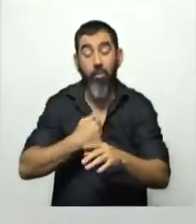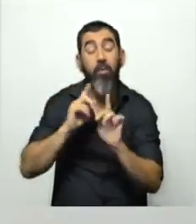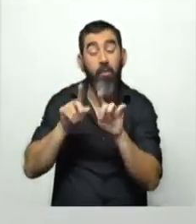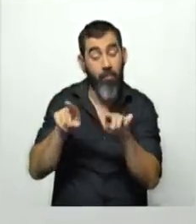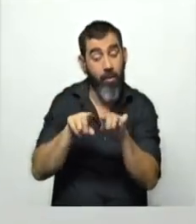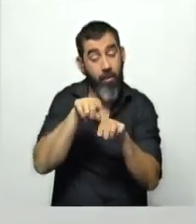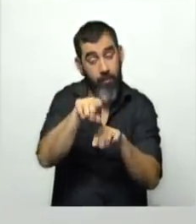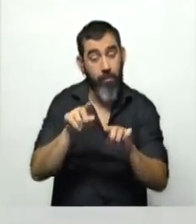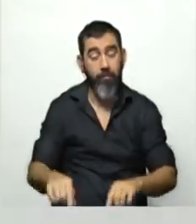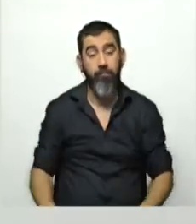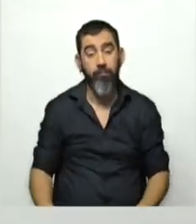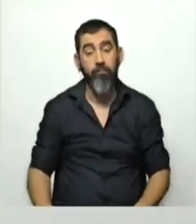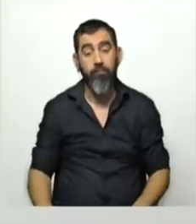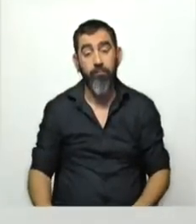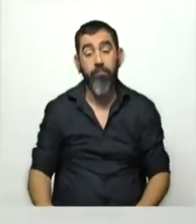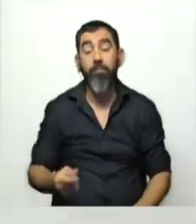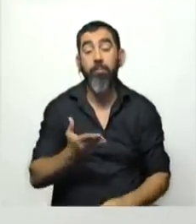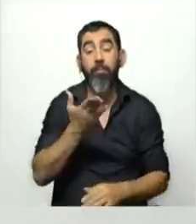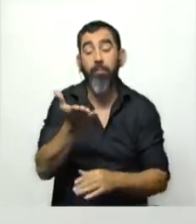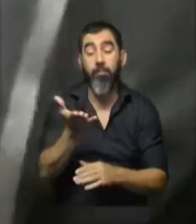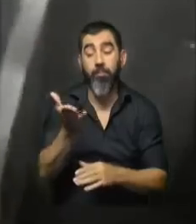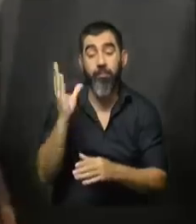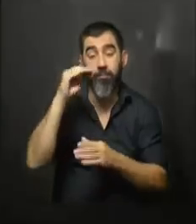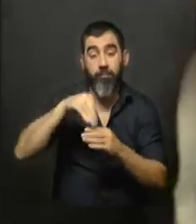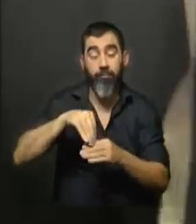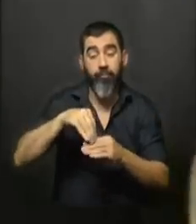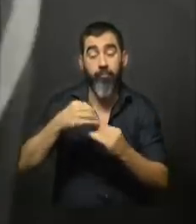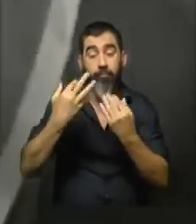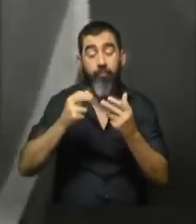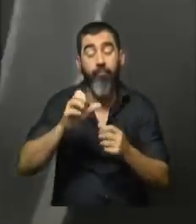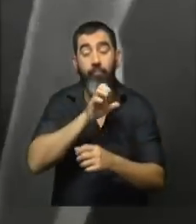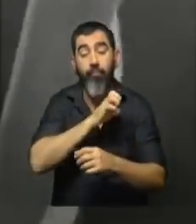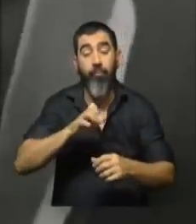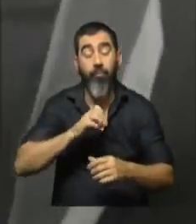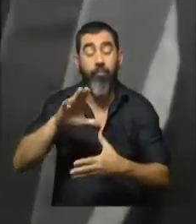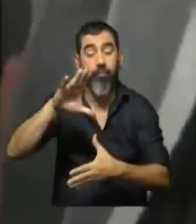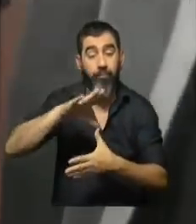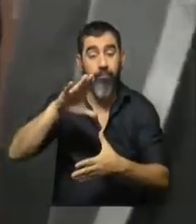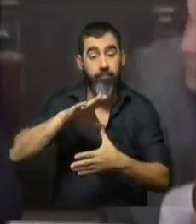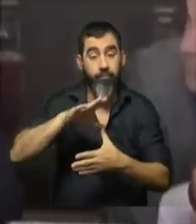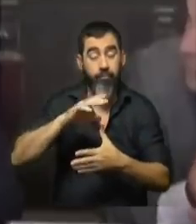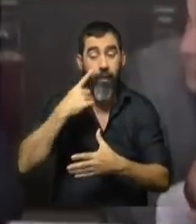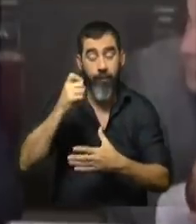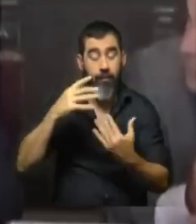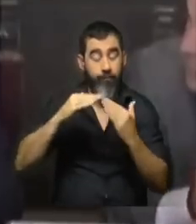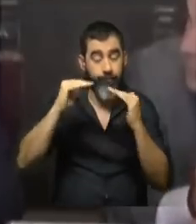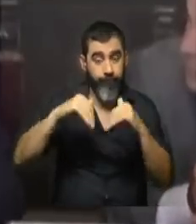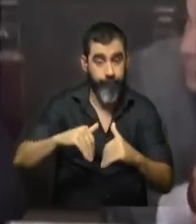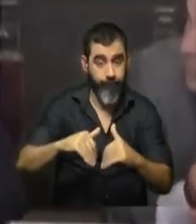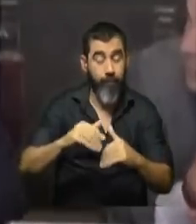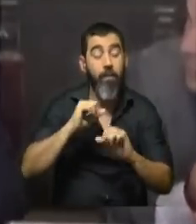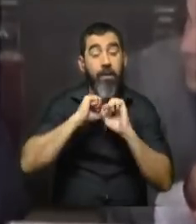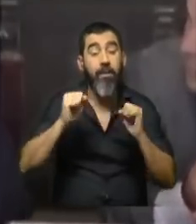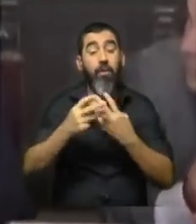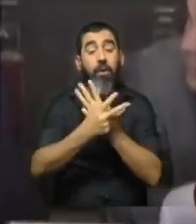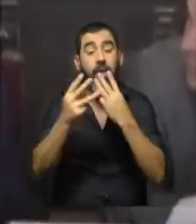él. Semanas atrás, Castillo pidió la intervención de la Organización de Estados Americanos para evitar un quiebre institucional, y si bien el secretario general Luis Almagro